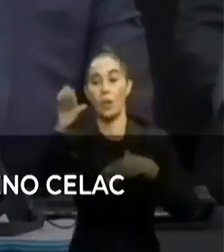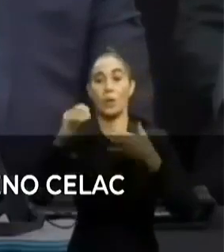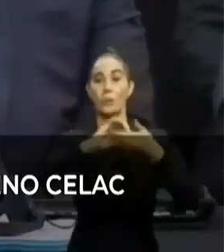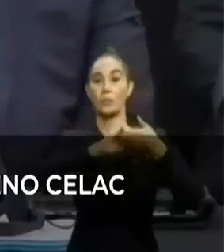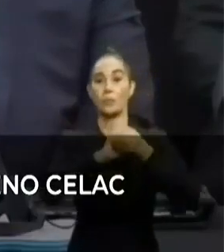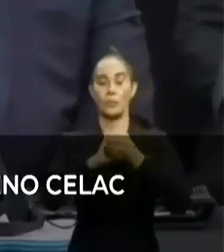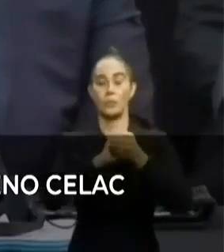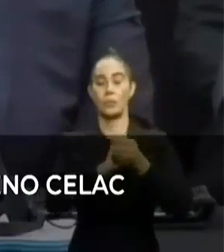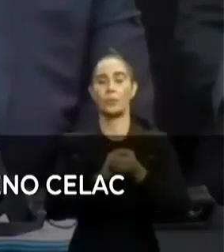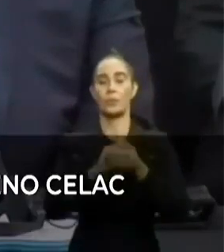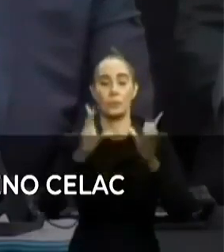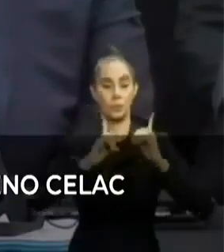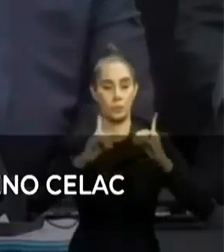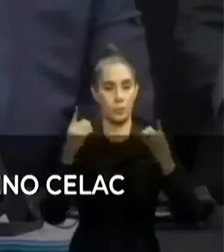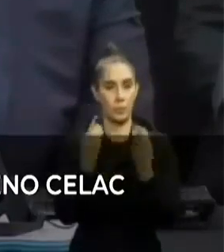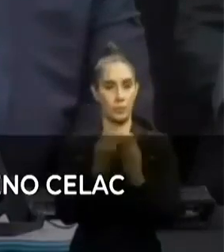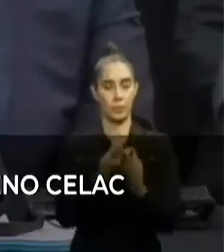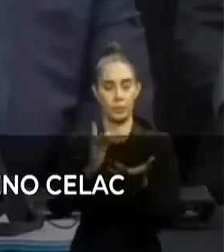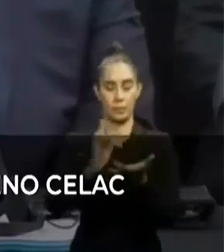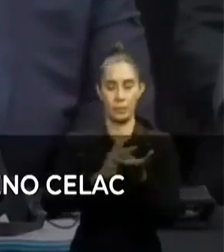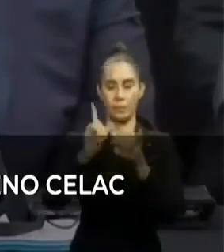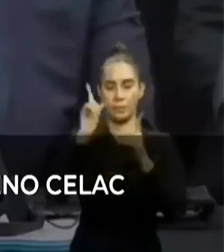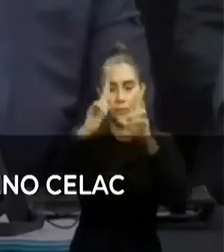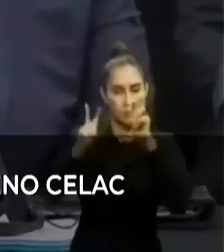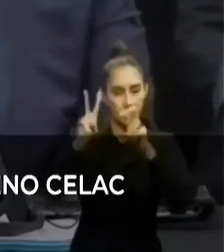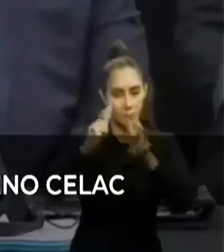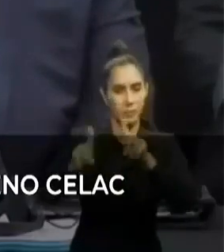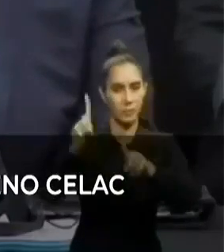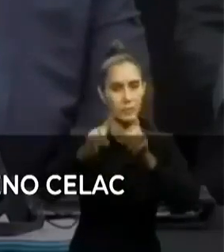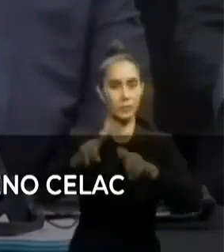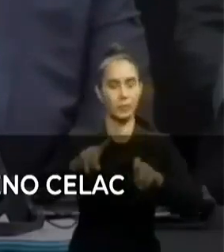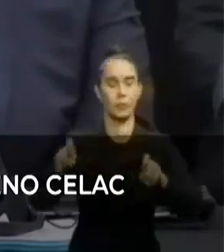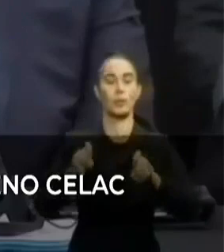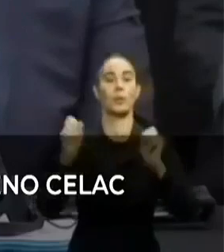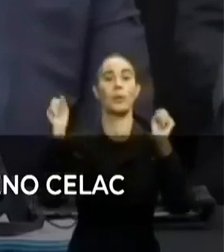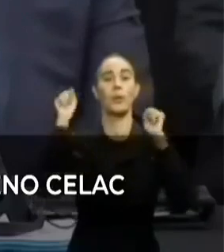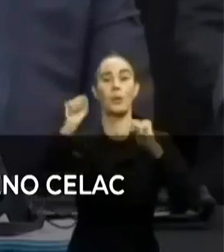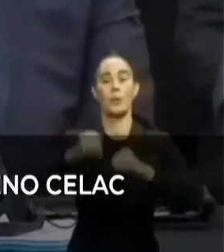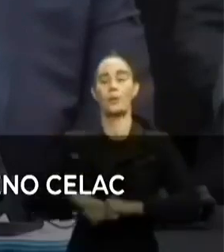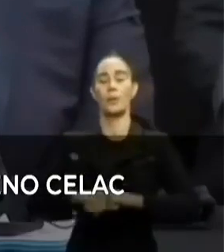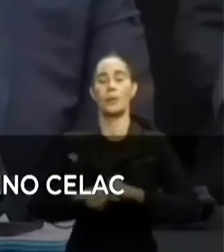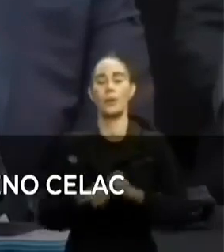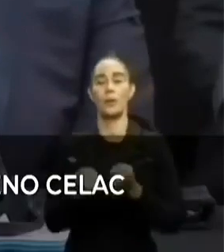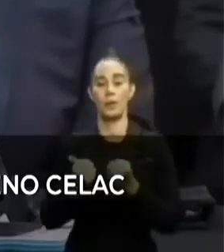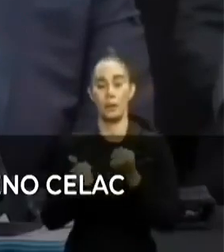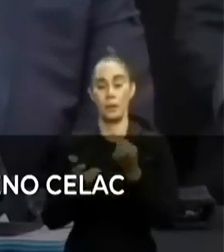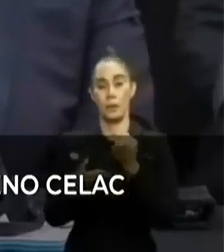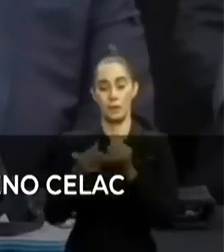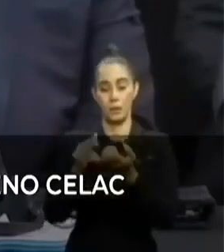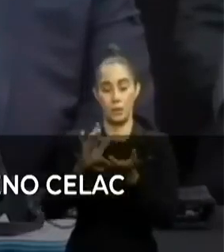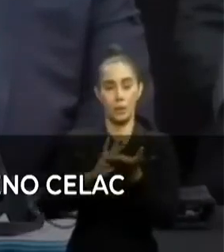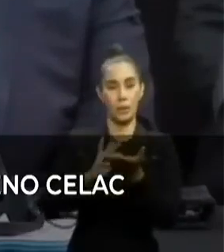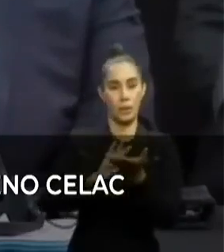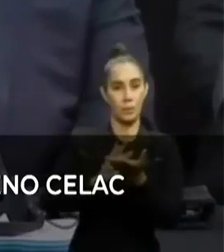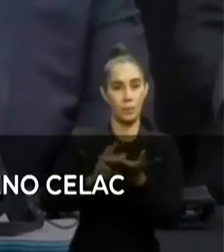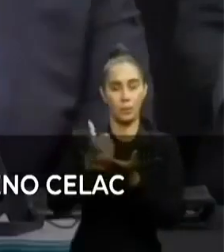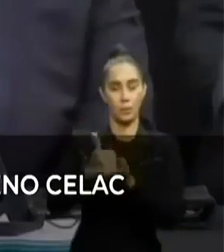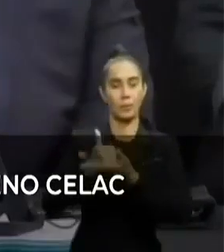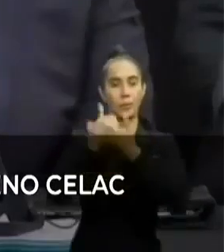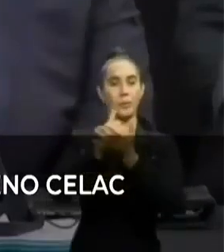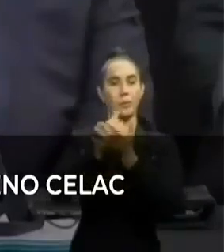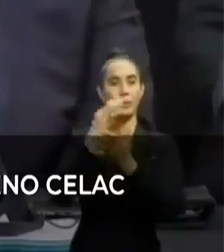tener una agencia de investigación que nos pueda prever y ayudar ante futuros